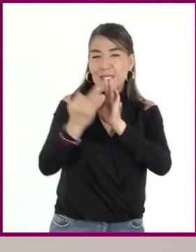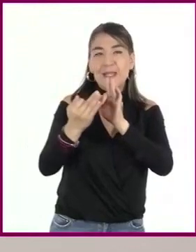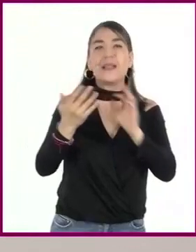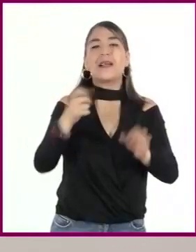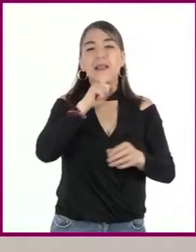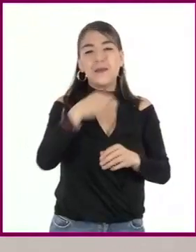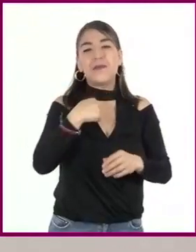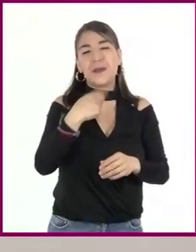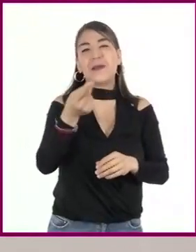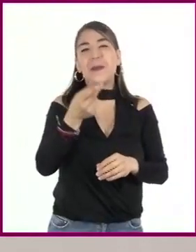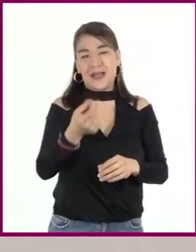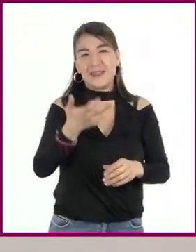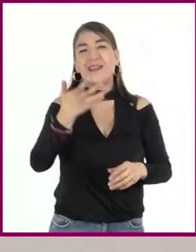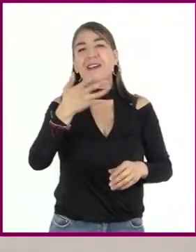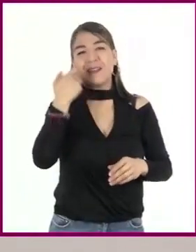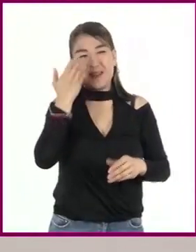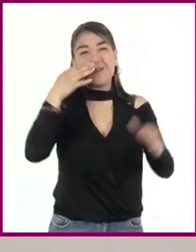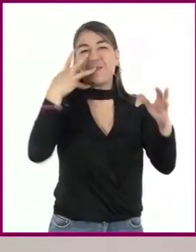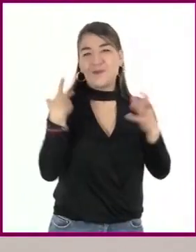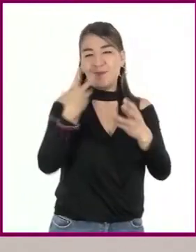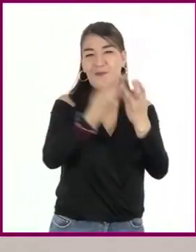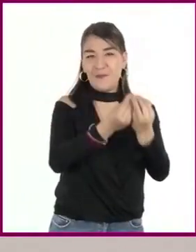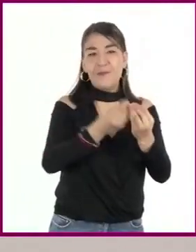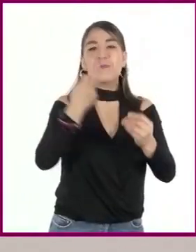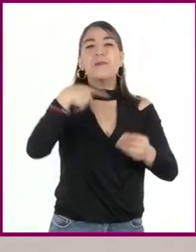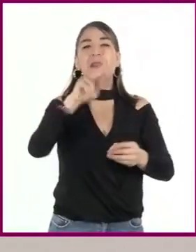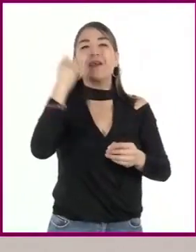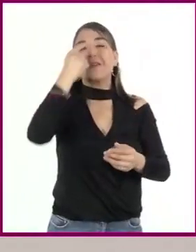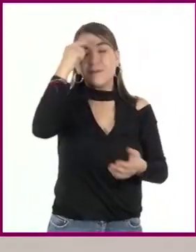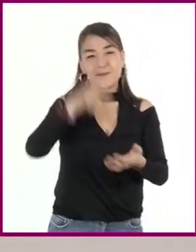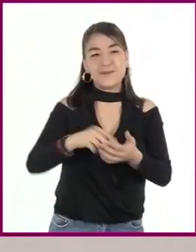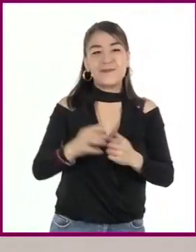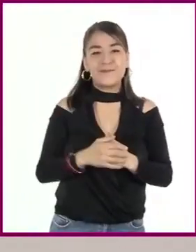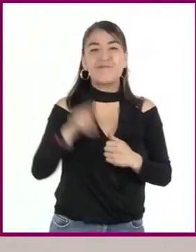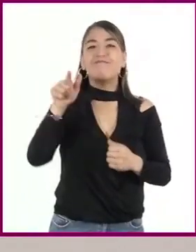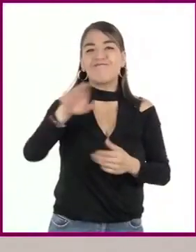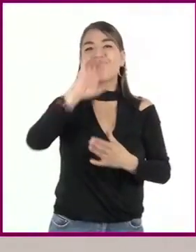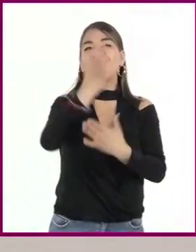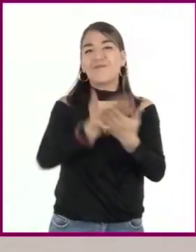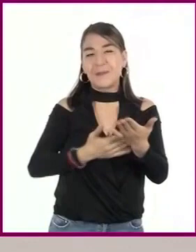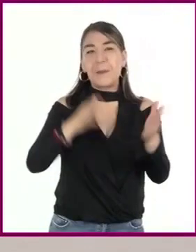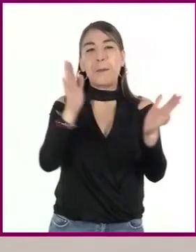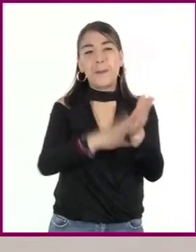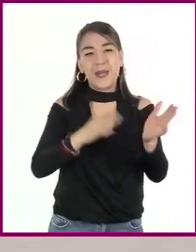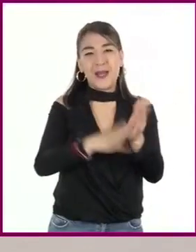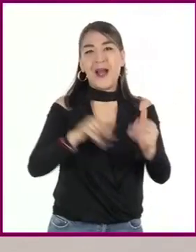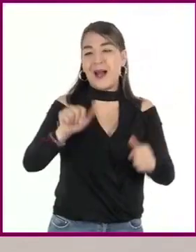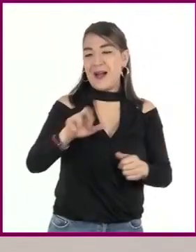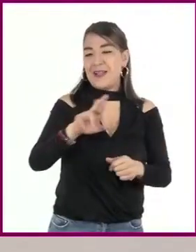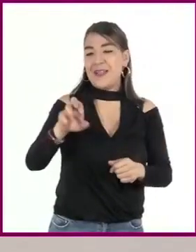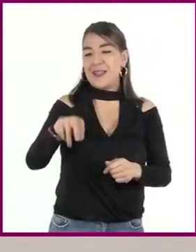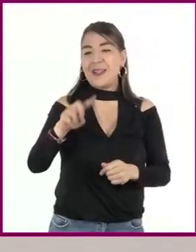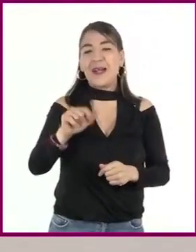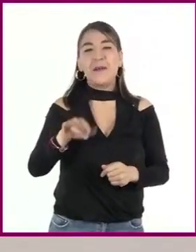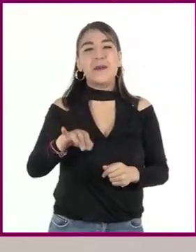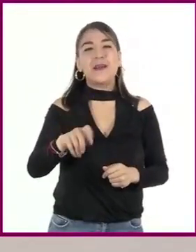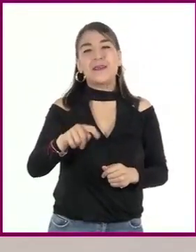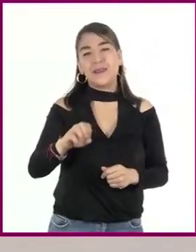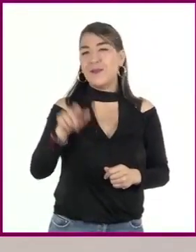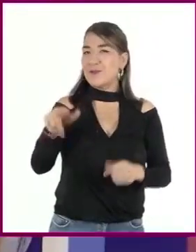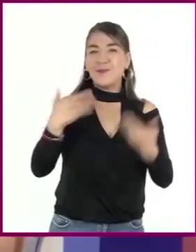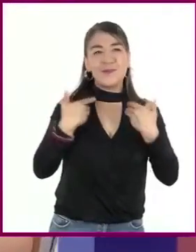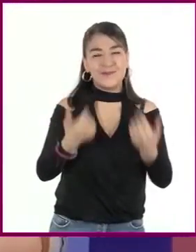fin lo encontré, pero ¿qué cree? Que te dieron a firmar un contrato de arrendamiento y no le entiendes bien. Ay,